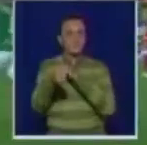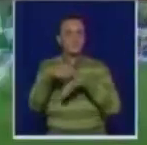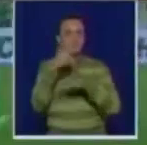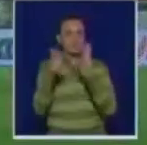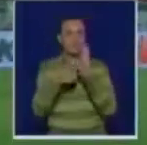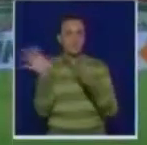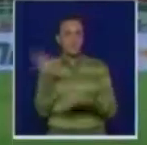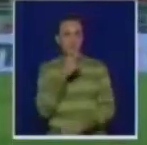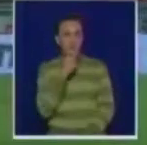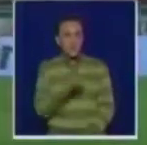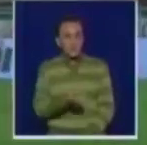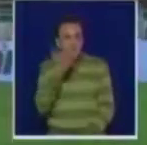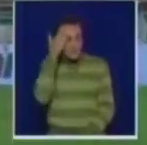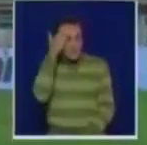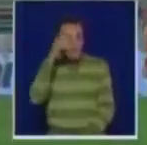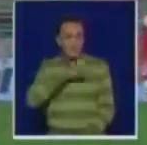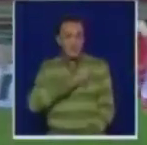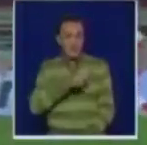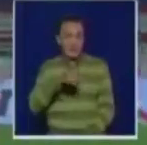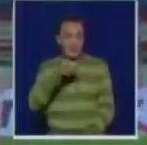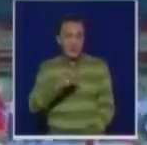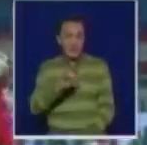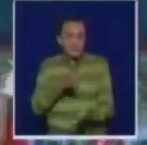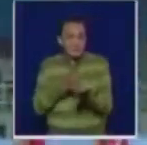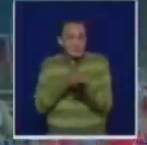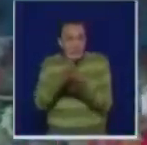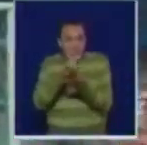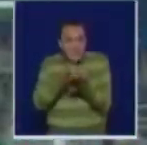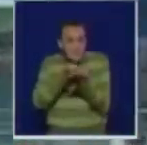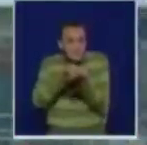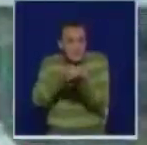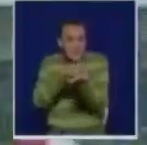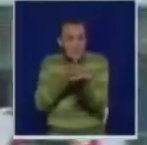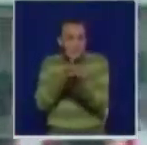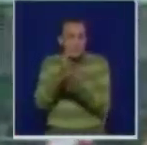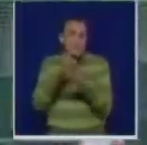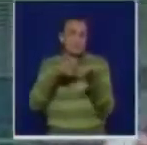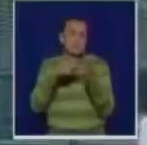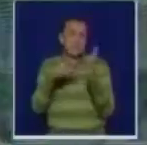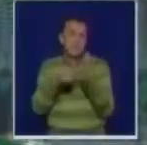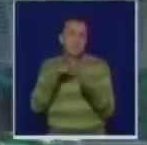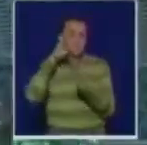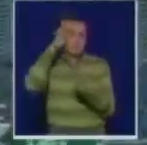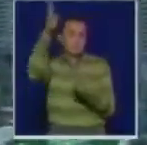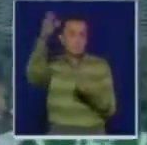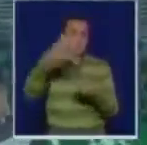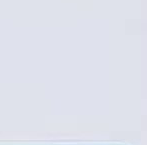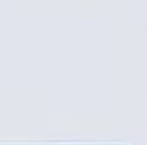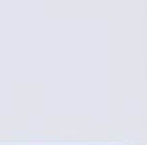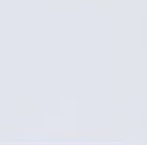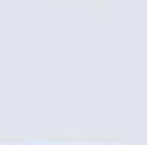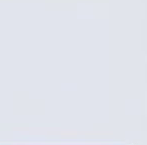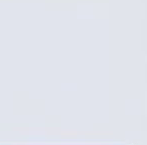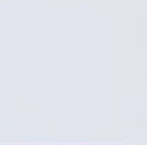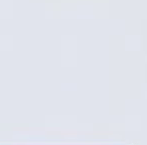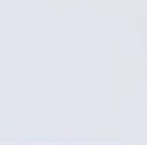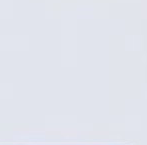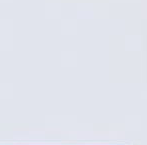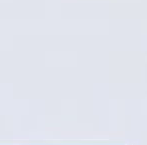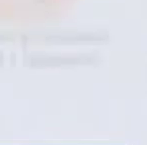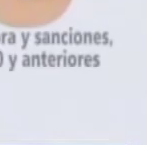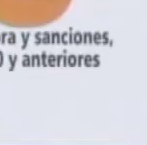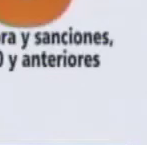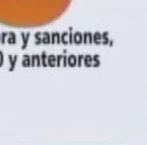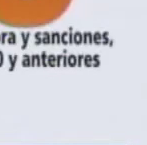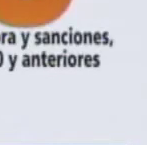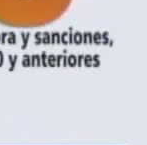todos quedamos con la sensación de que si el Cali sigue jugando así, está para grandes cosas en la Liga. Aproveche el último